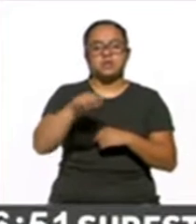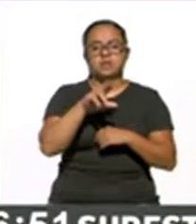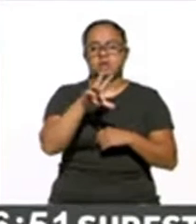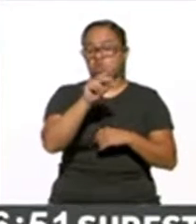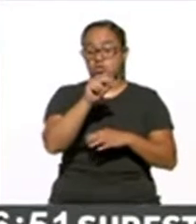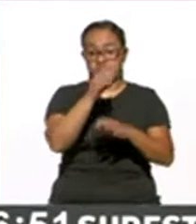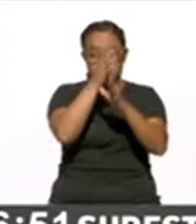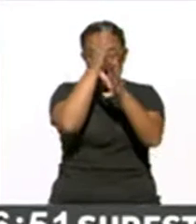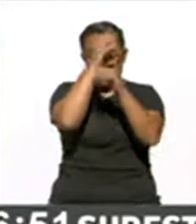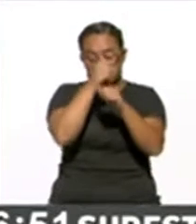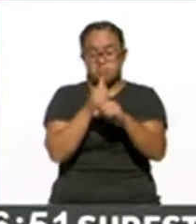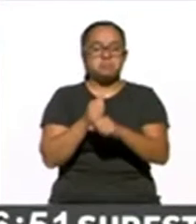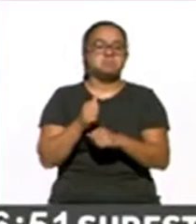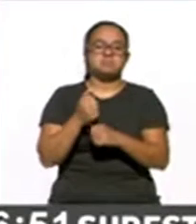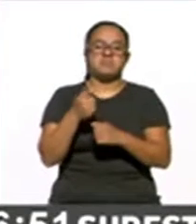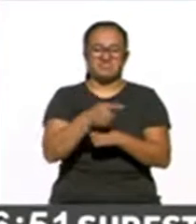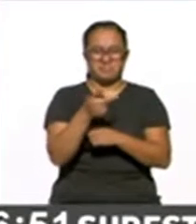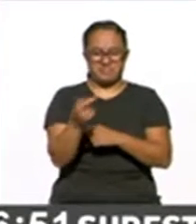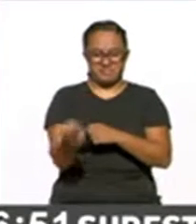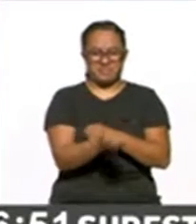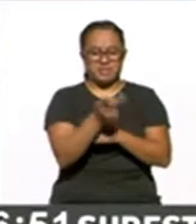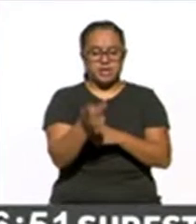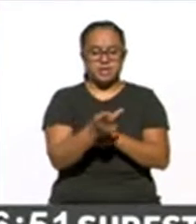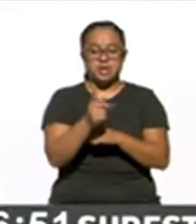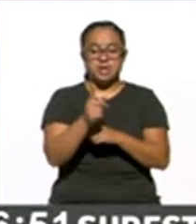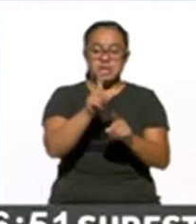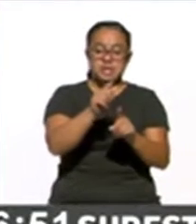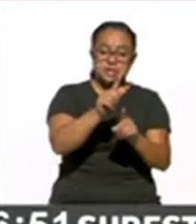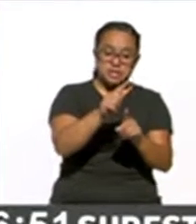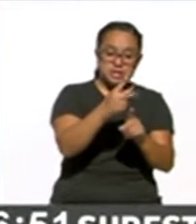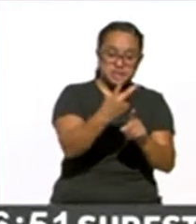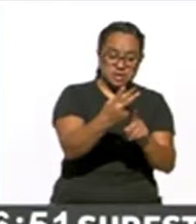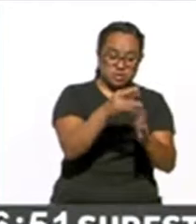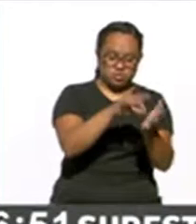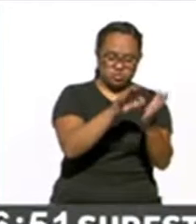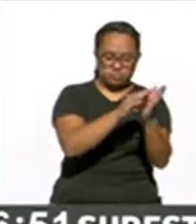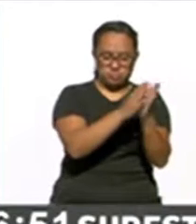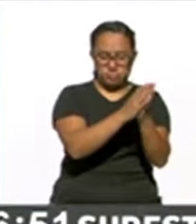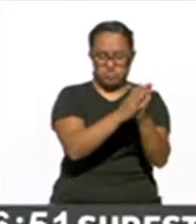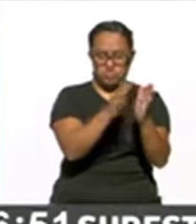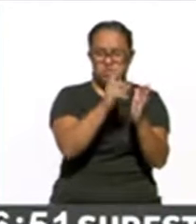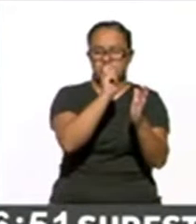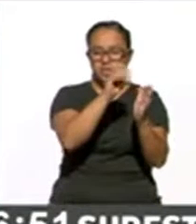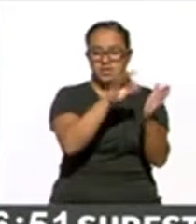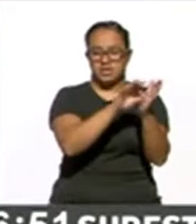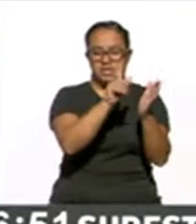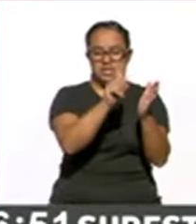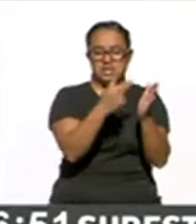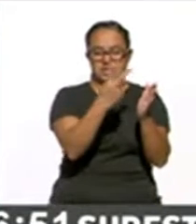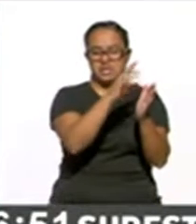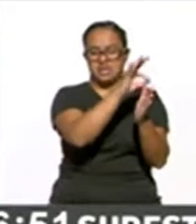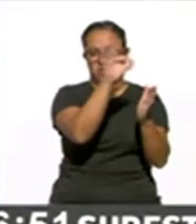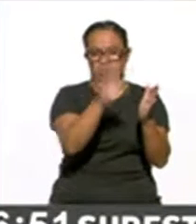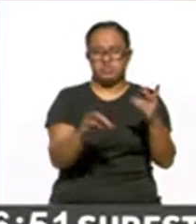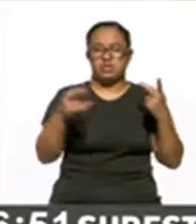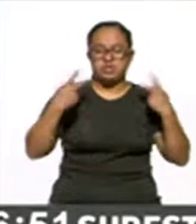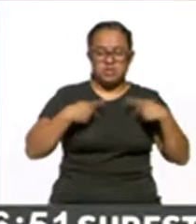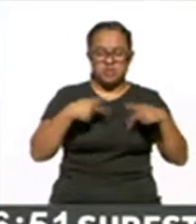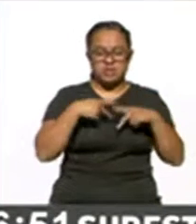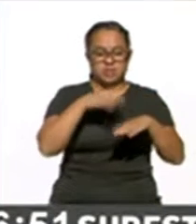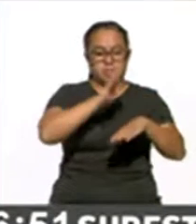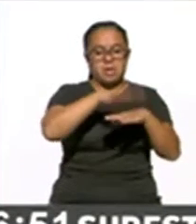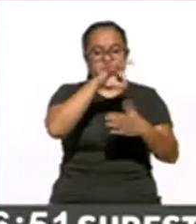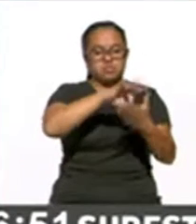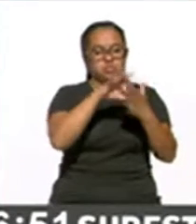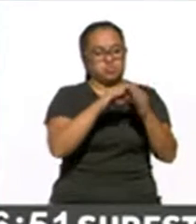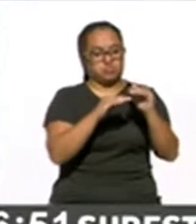estado constantemente, esta pregunta, entre 72 puntos, que es el 72% de la población, que es el punto más